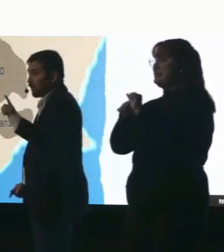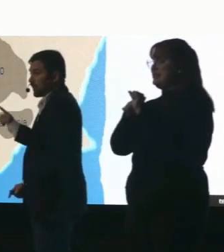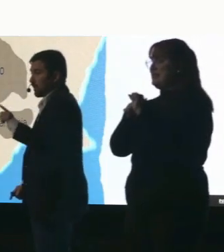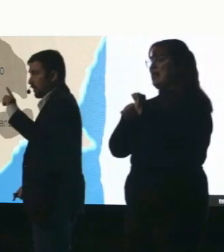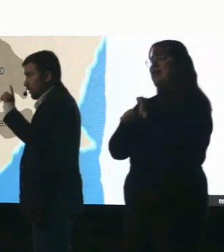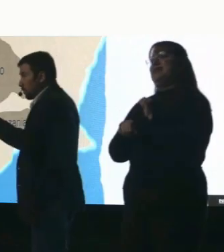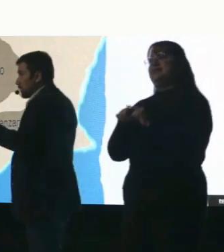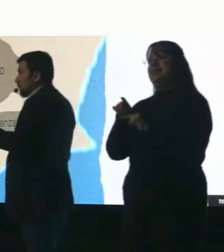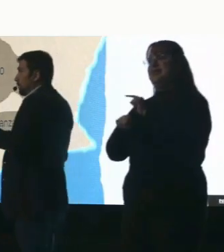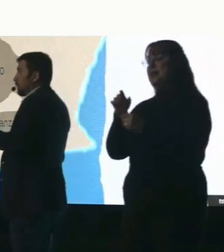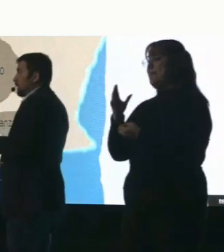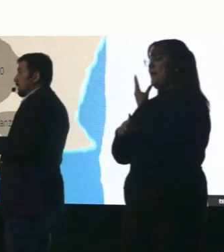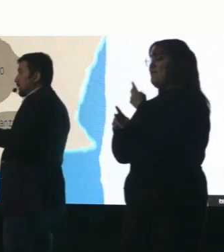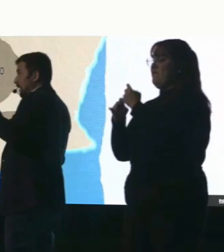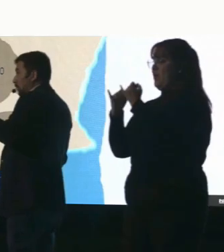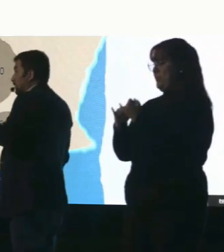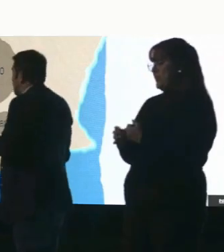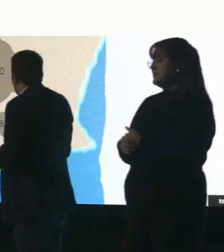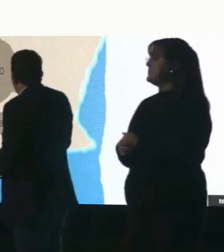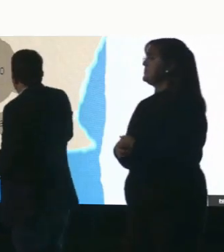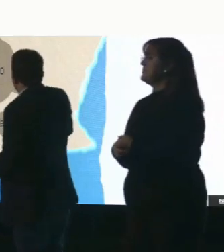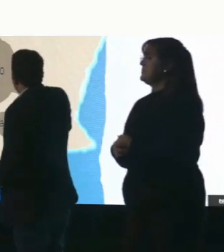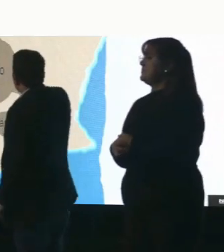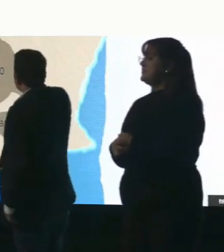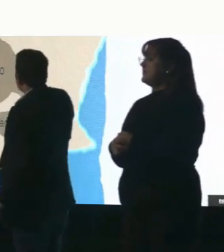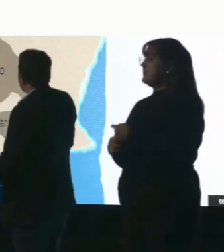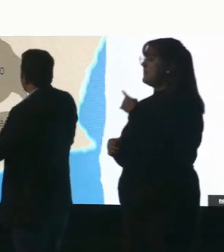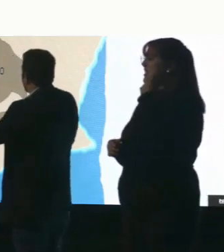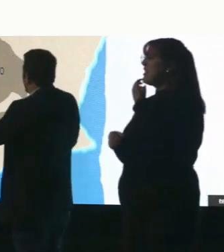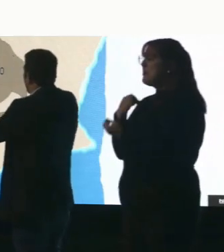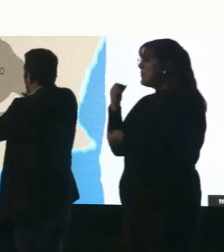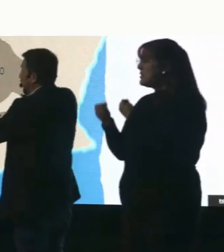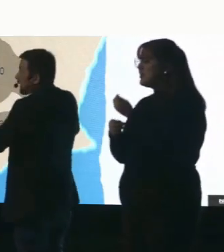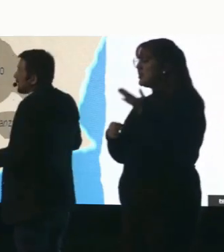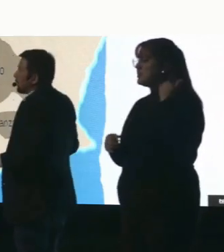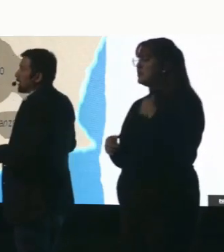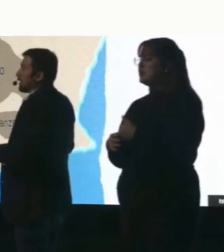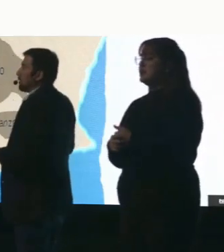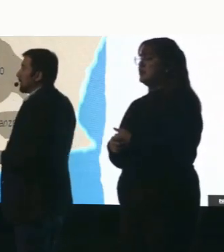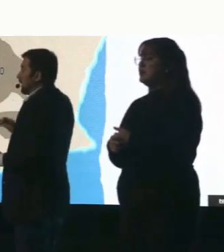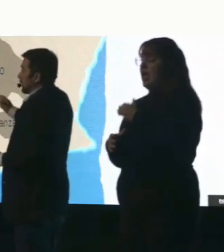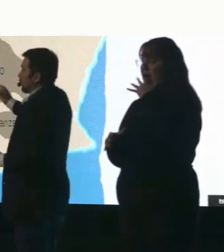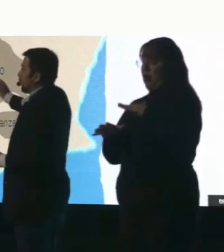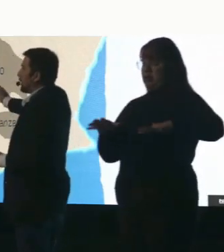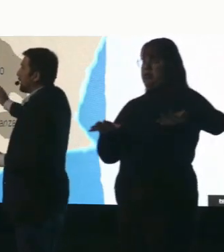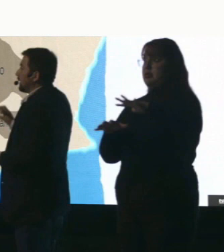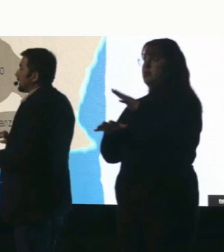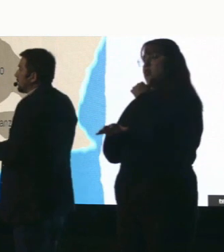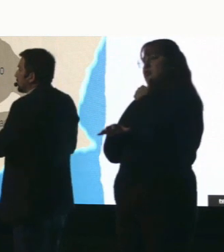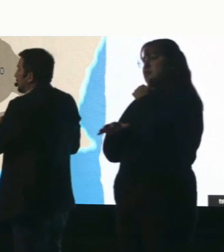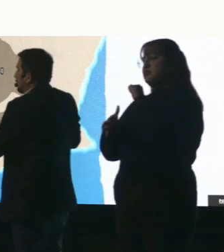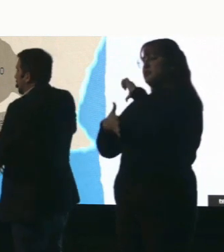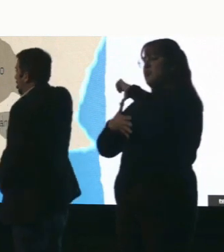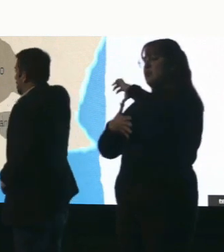No cuando se formó la cordillera de la costa, las rocas. Entonces, ¿qué es lo que pasaba? El Atlántico no estaba. Sudamérica estaba adosado a lo